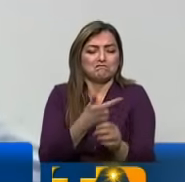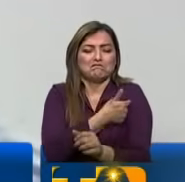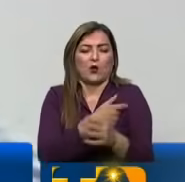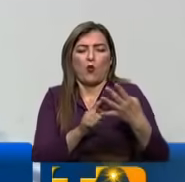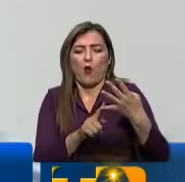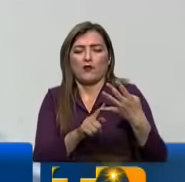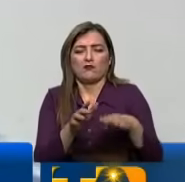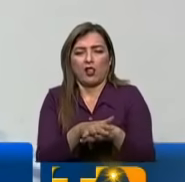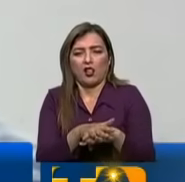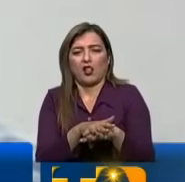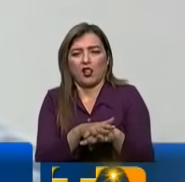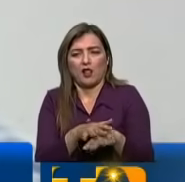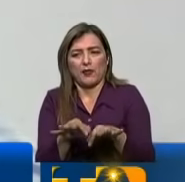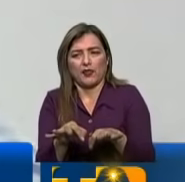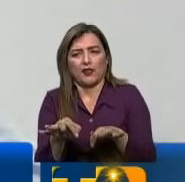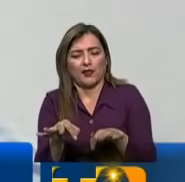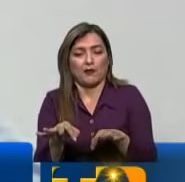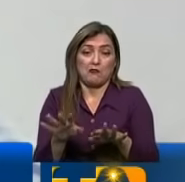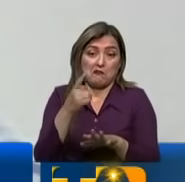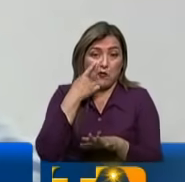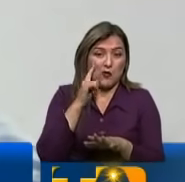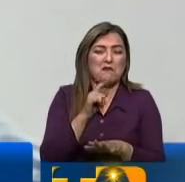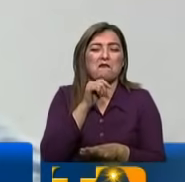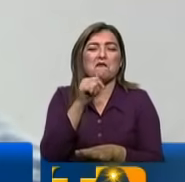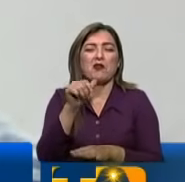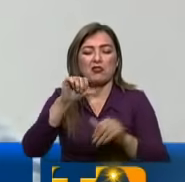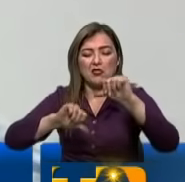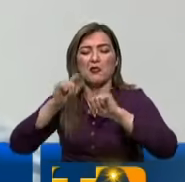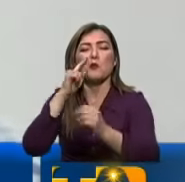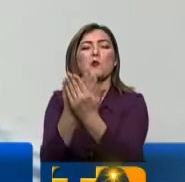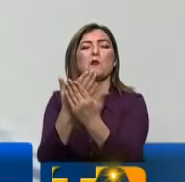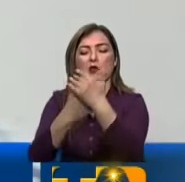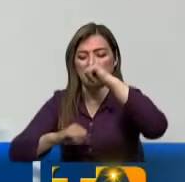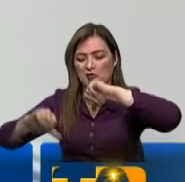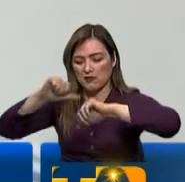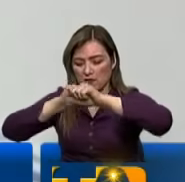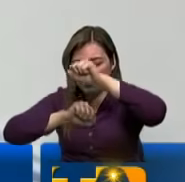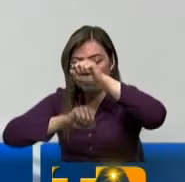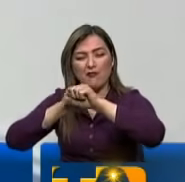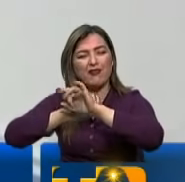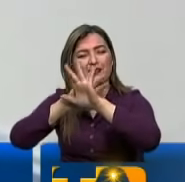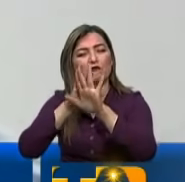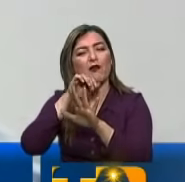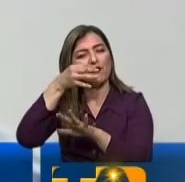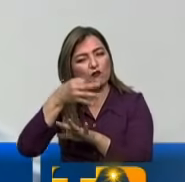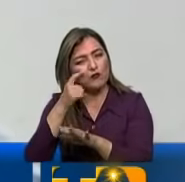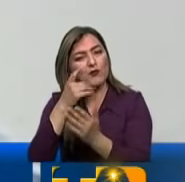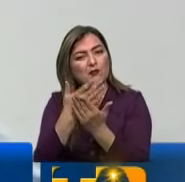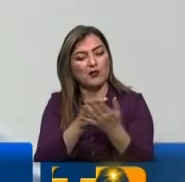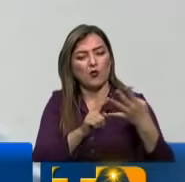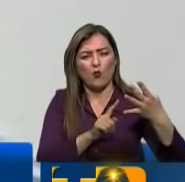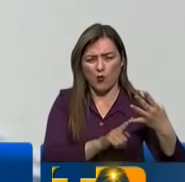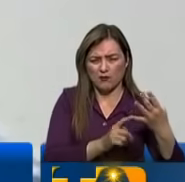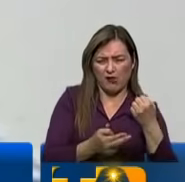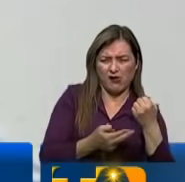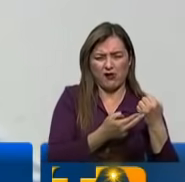cuarta dosis. Entonces, la evidencia todavía no es tan contundente, por así decirlo, para reafirmar que una cuarta dosis